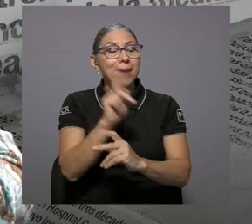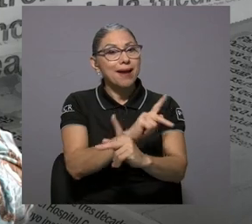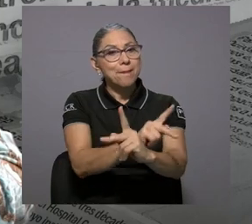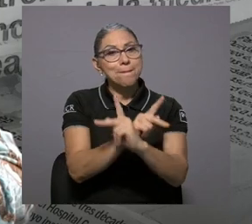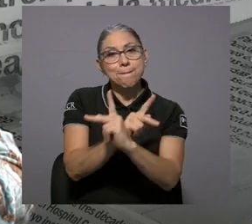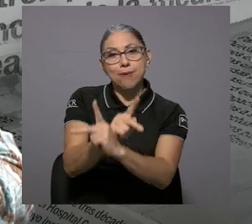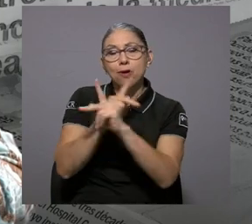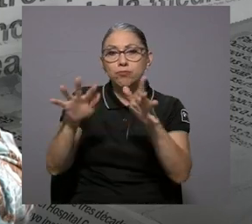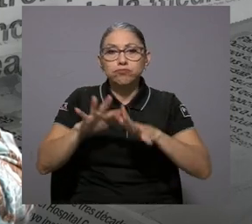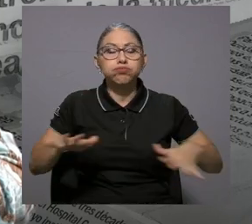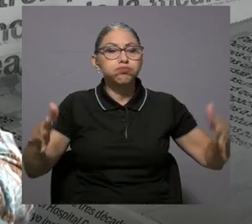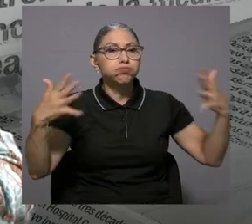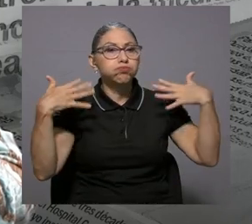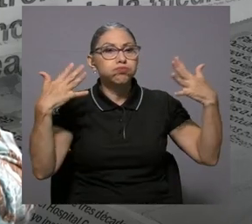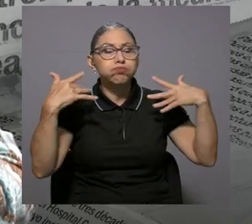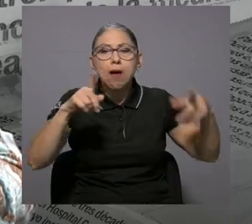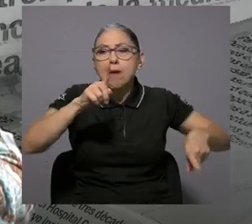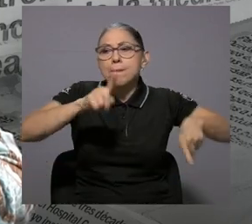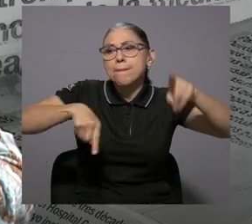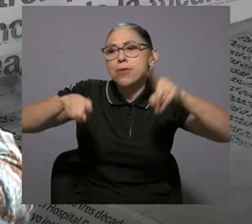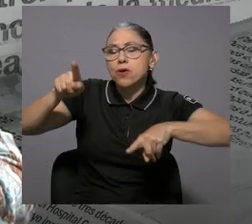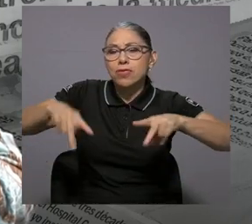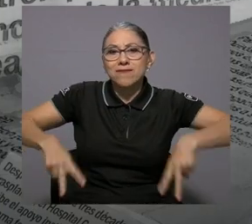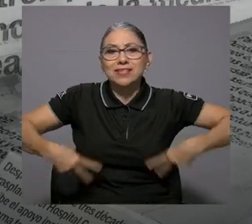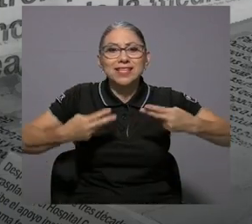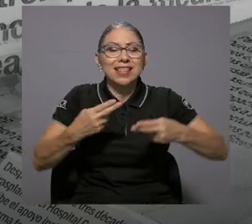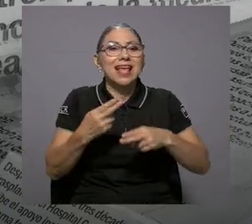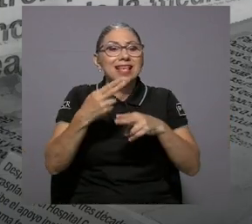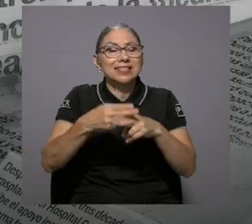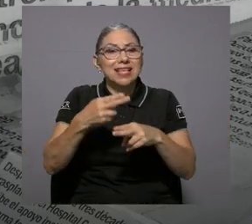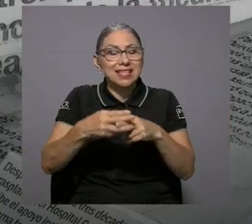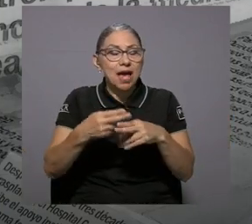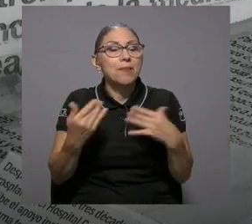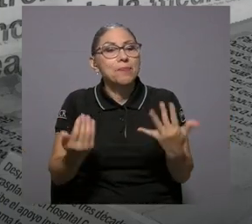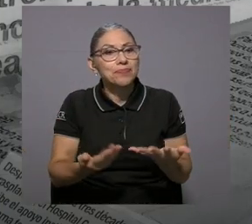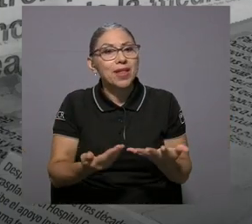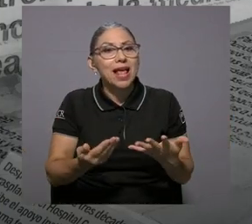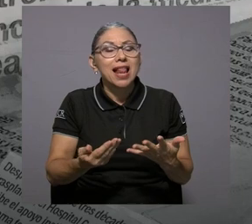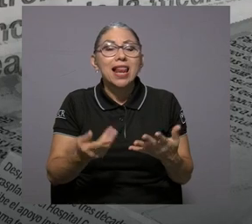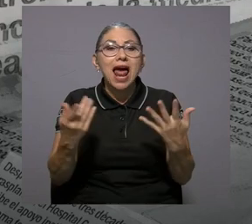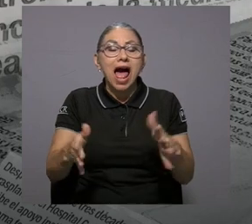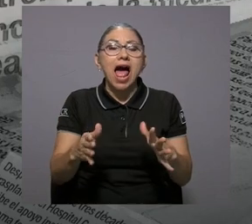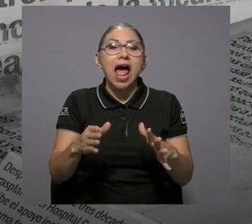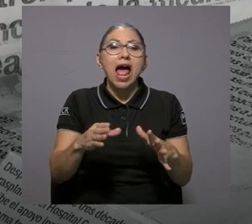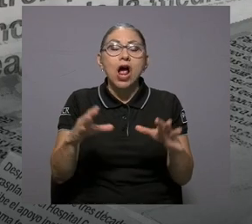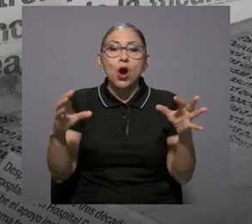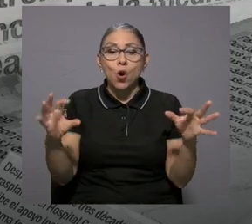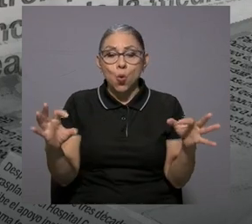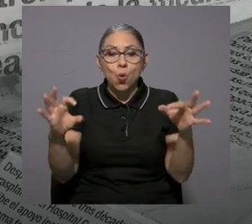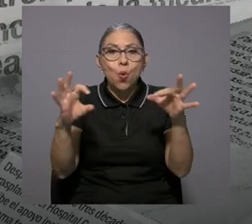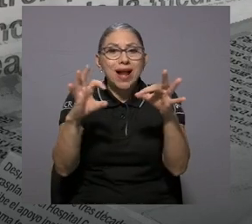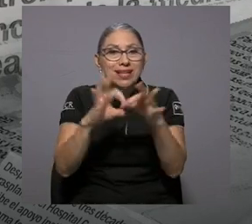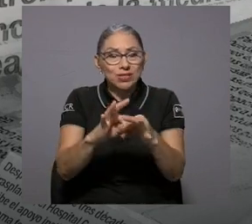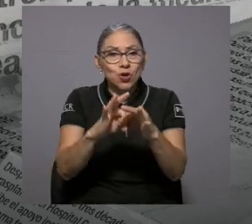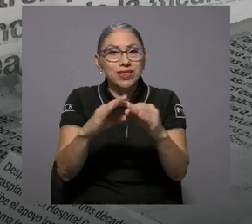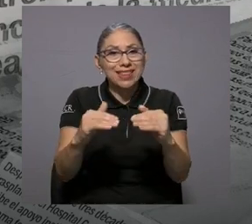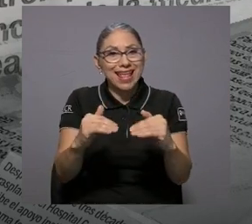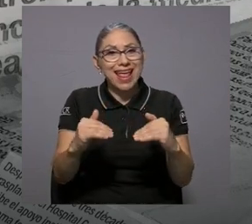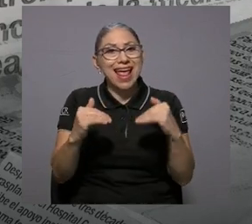medio ambiente y la biodiversidad. Se llama la AAC, es decir, la Coalición de Alta Ambición